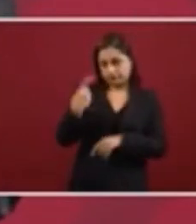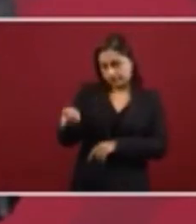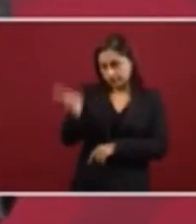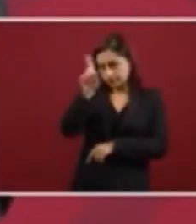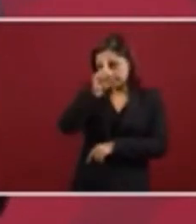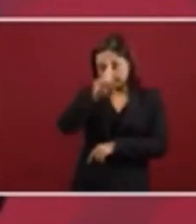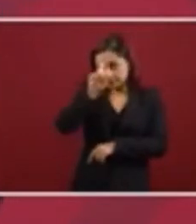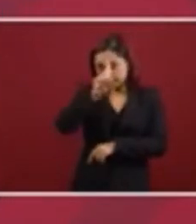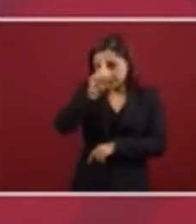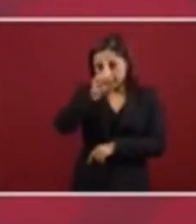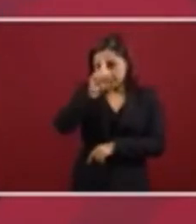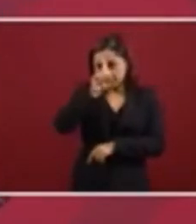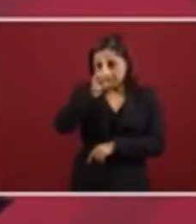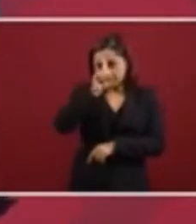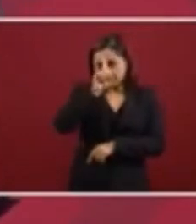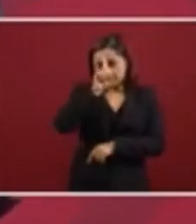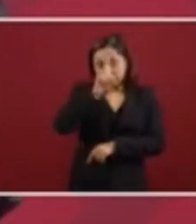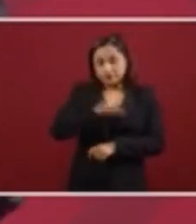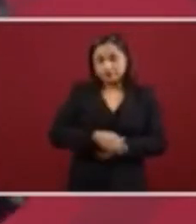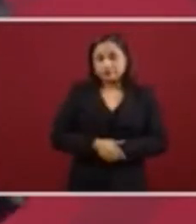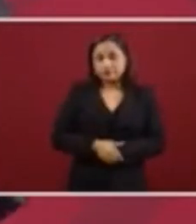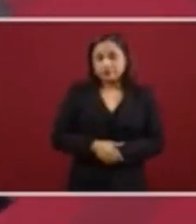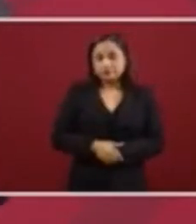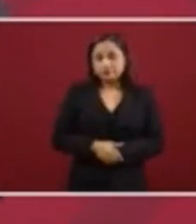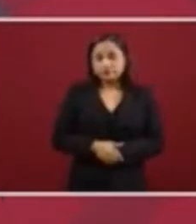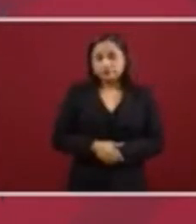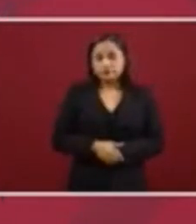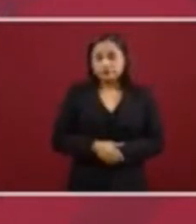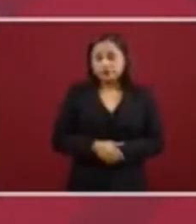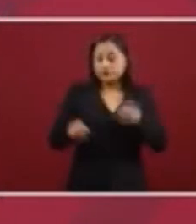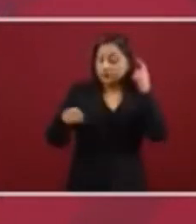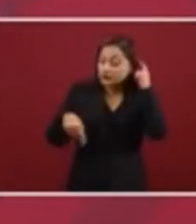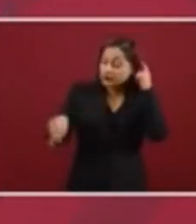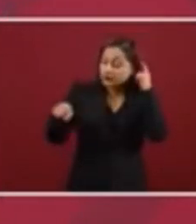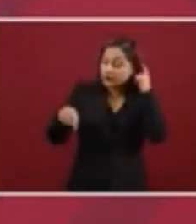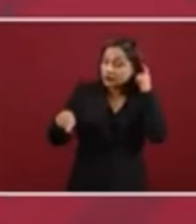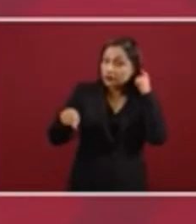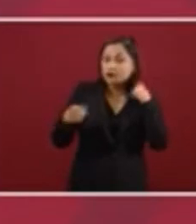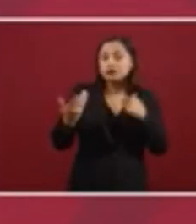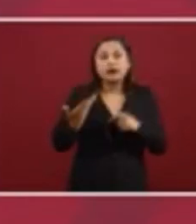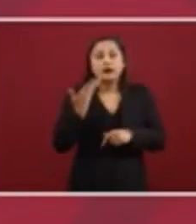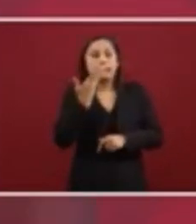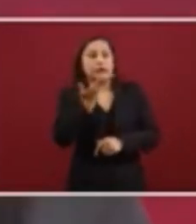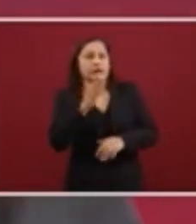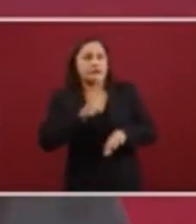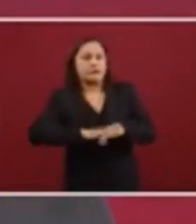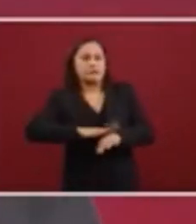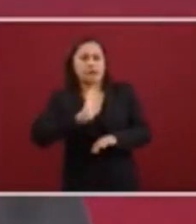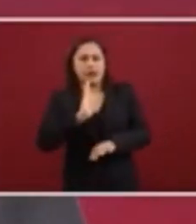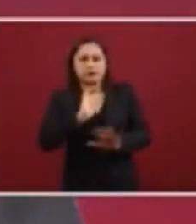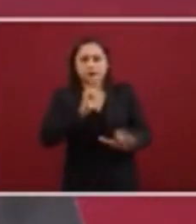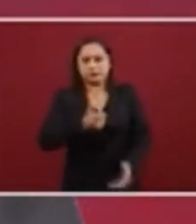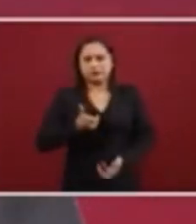quieren tener más presupuesto que